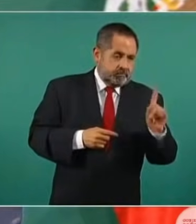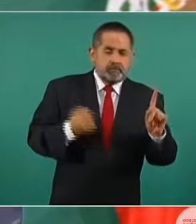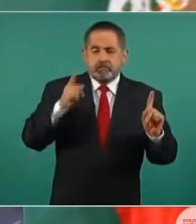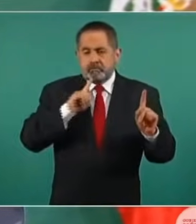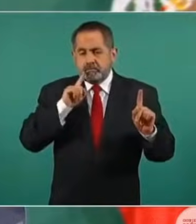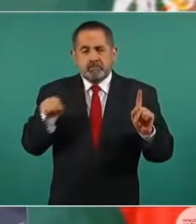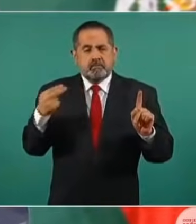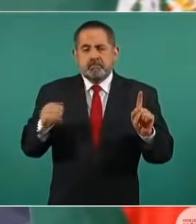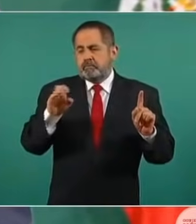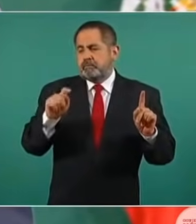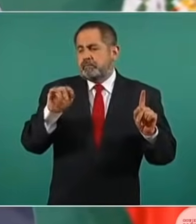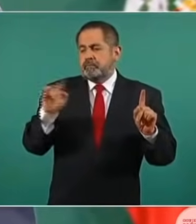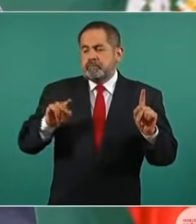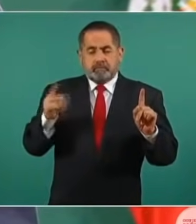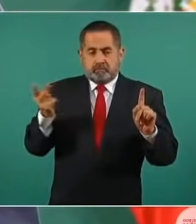Beatriz,